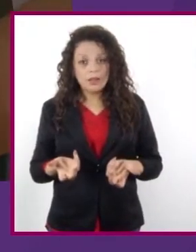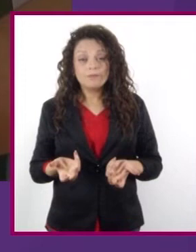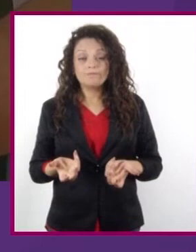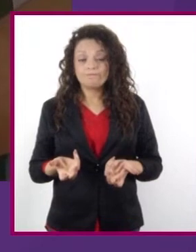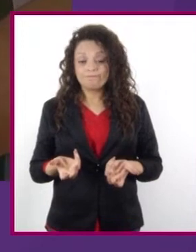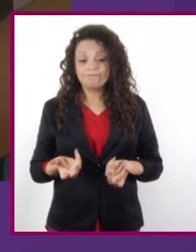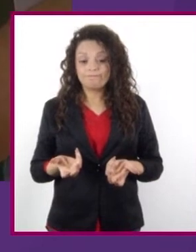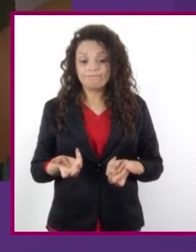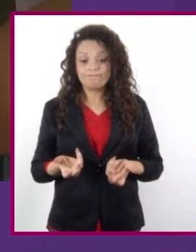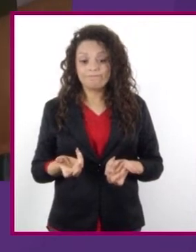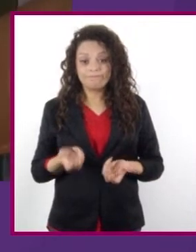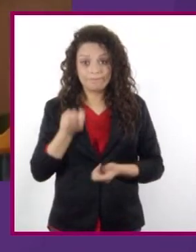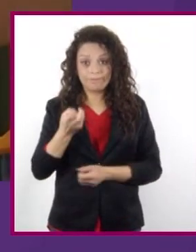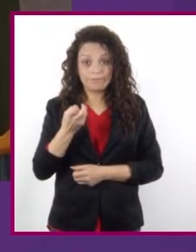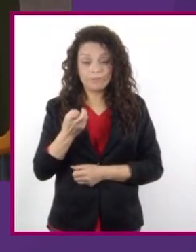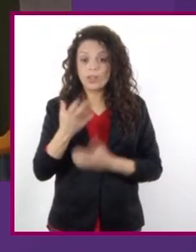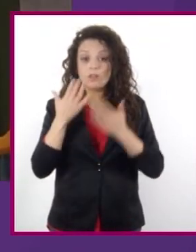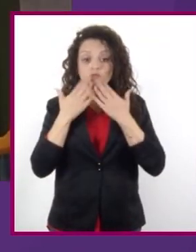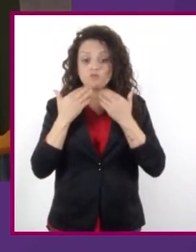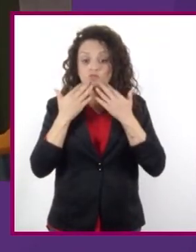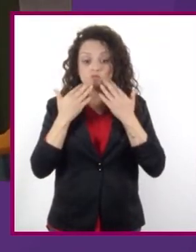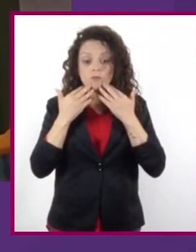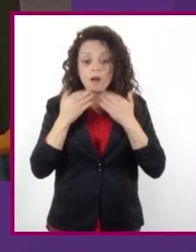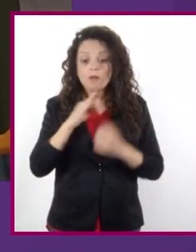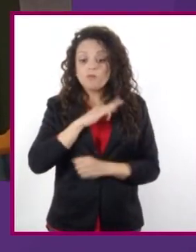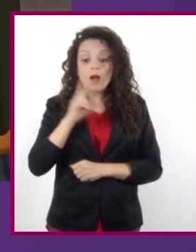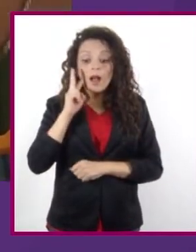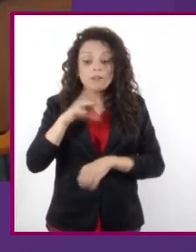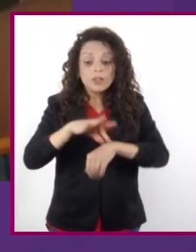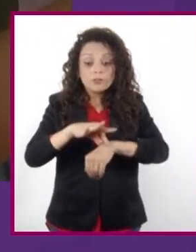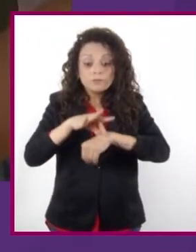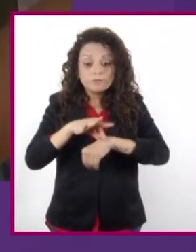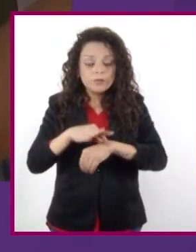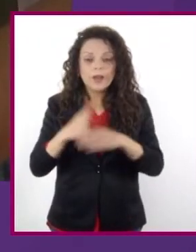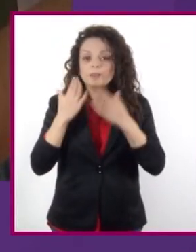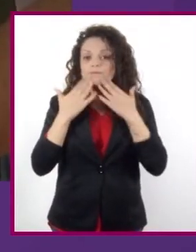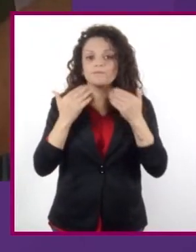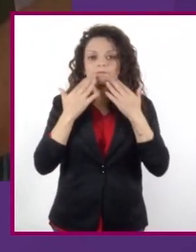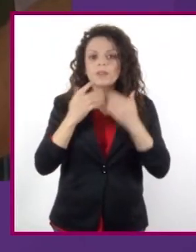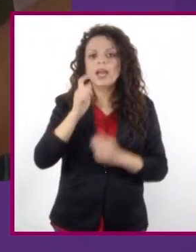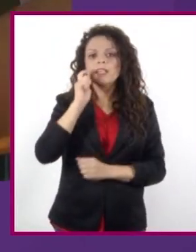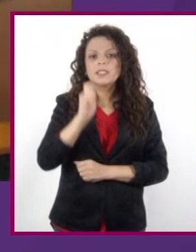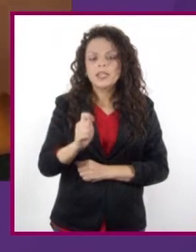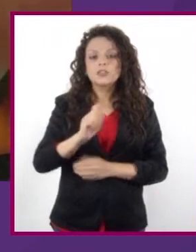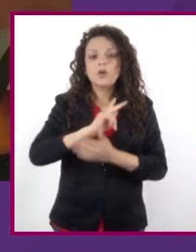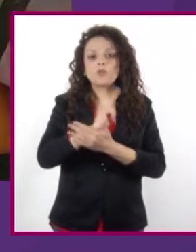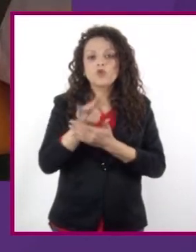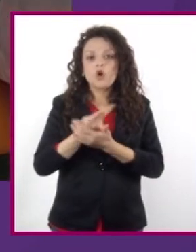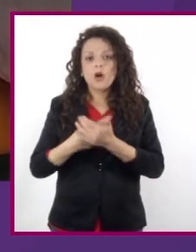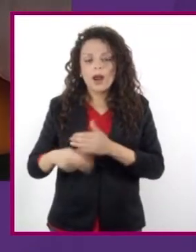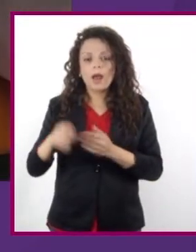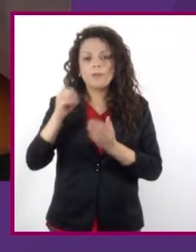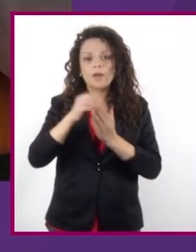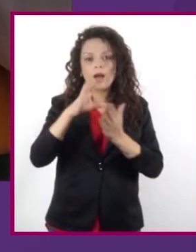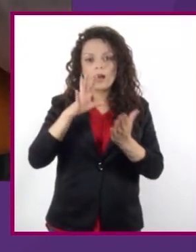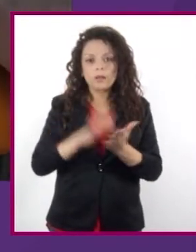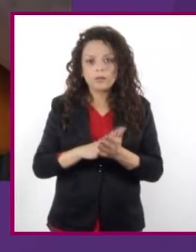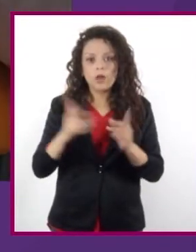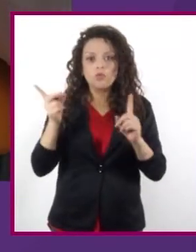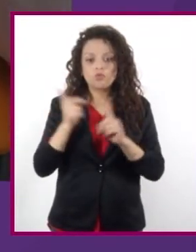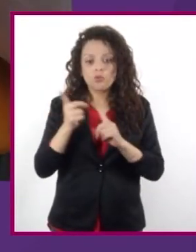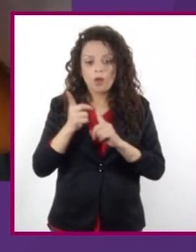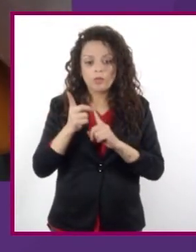es que este no está en un componente físico del ordenador. Se trata de un programa instalado en el disco